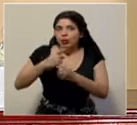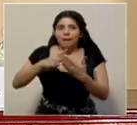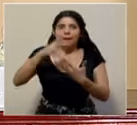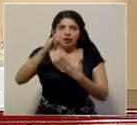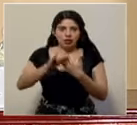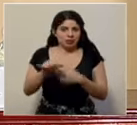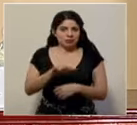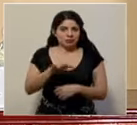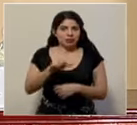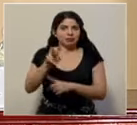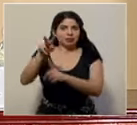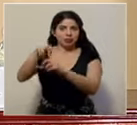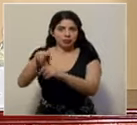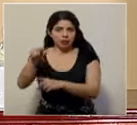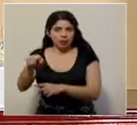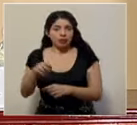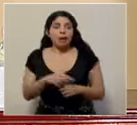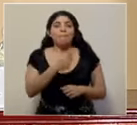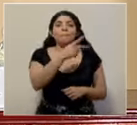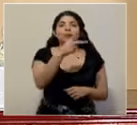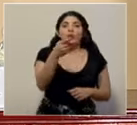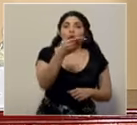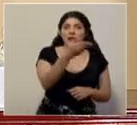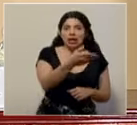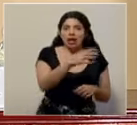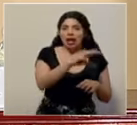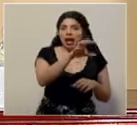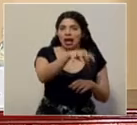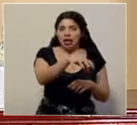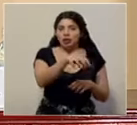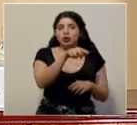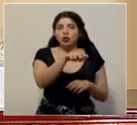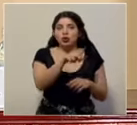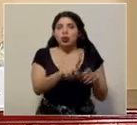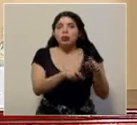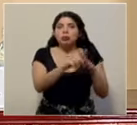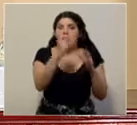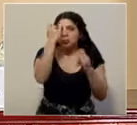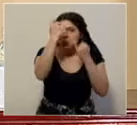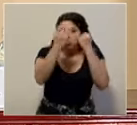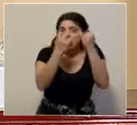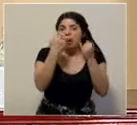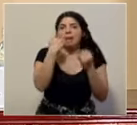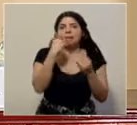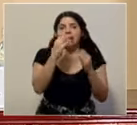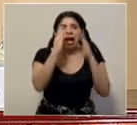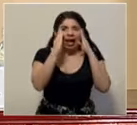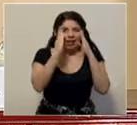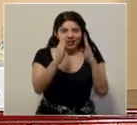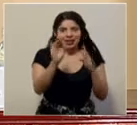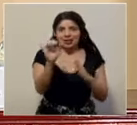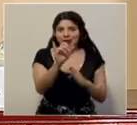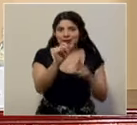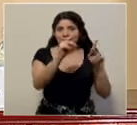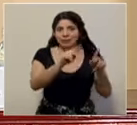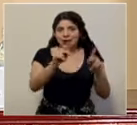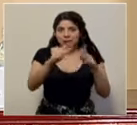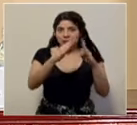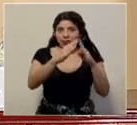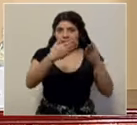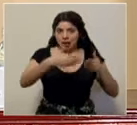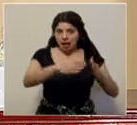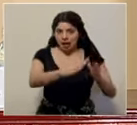proyecto. En el Cantón de Punta Arenas, donde se dieron algunas iniciativas para el abordaje y la atención de personas de